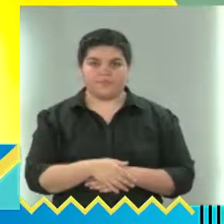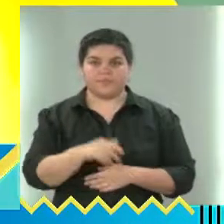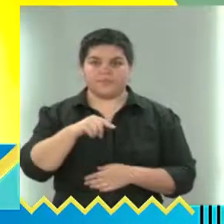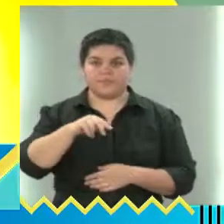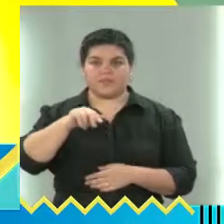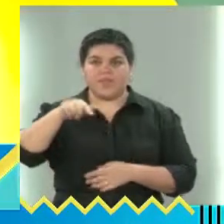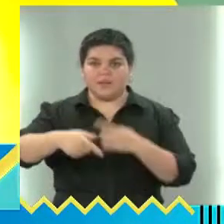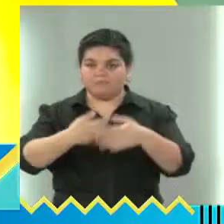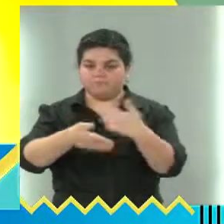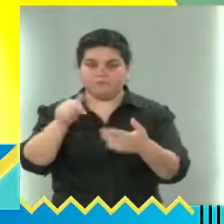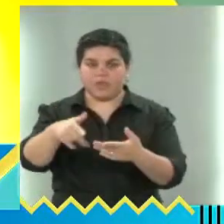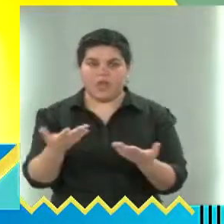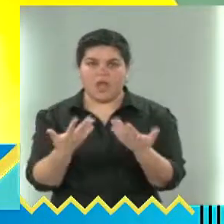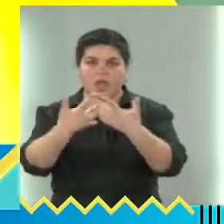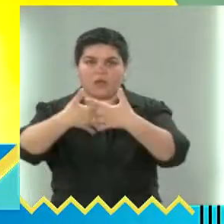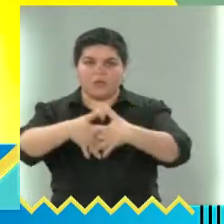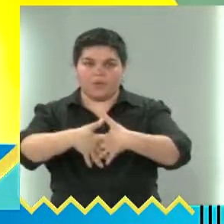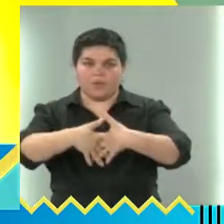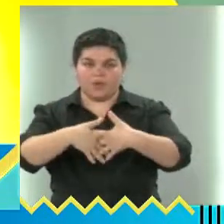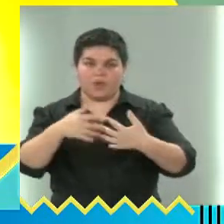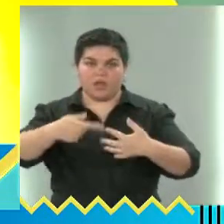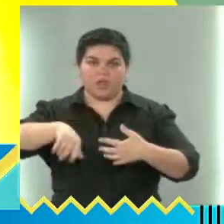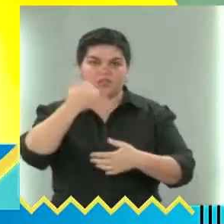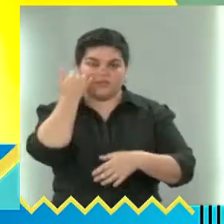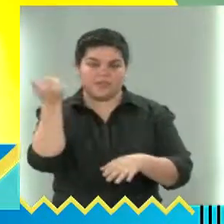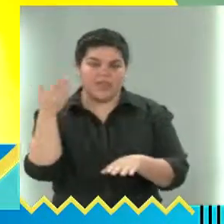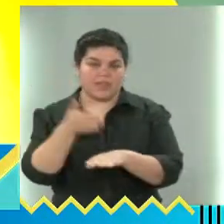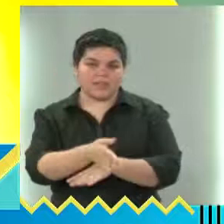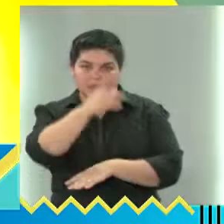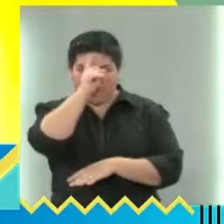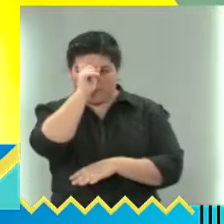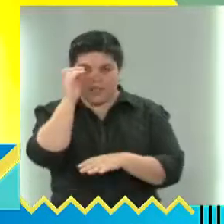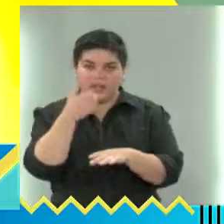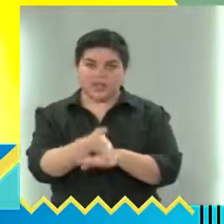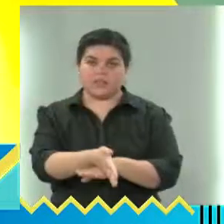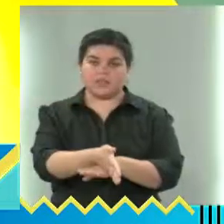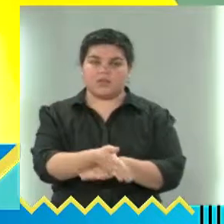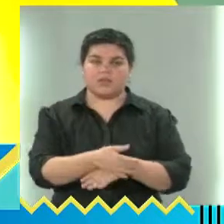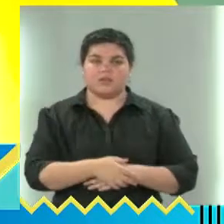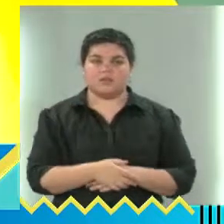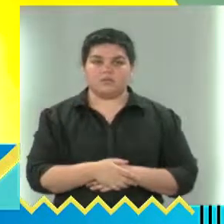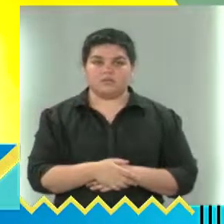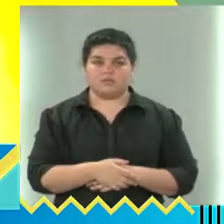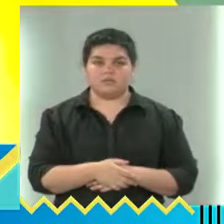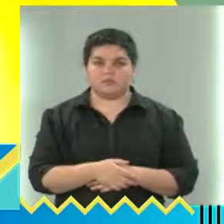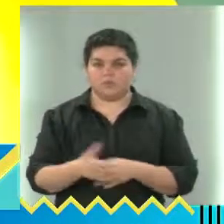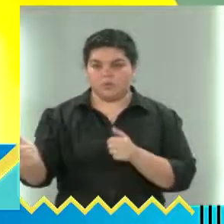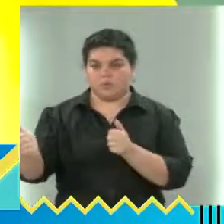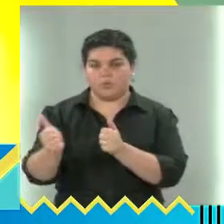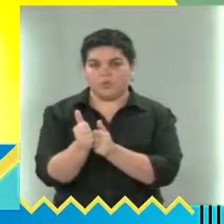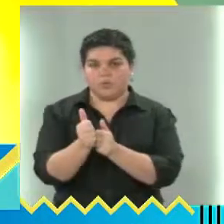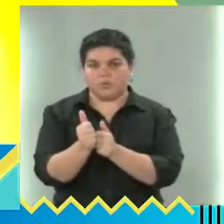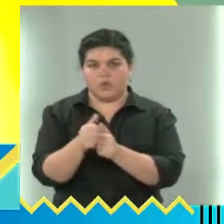enlace, donde ellos ingresan ya al hospital con un representante,